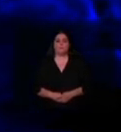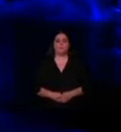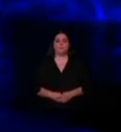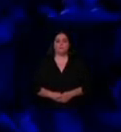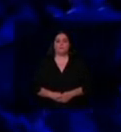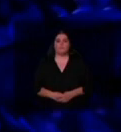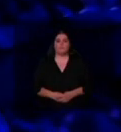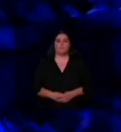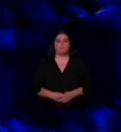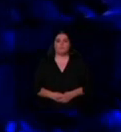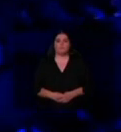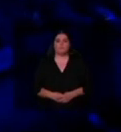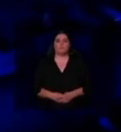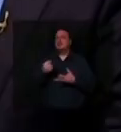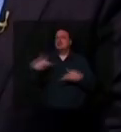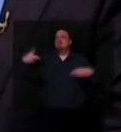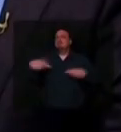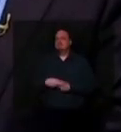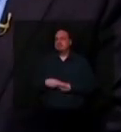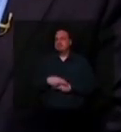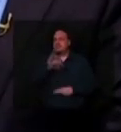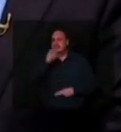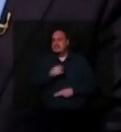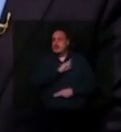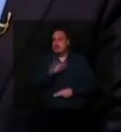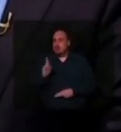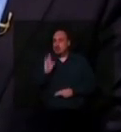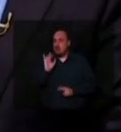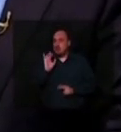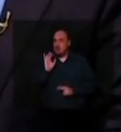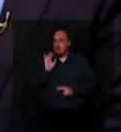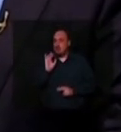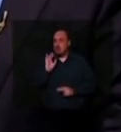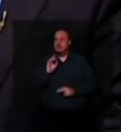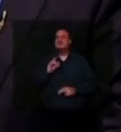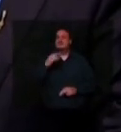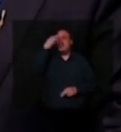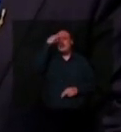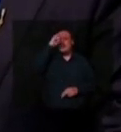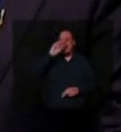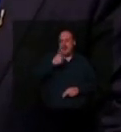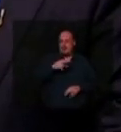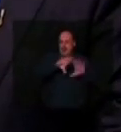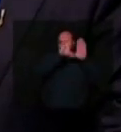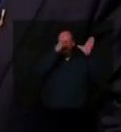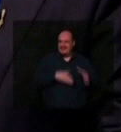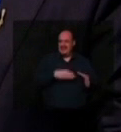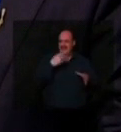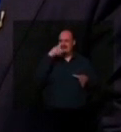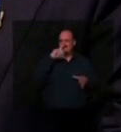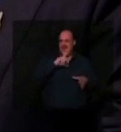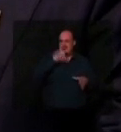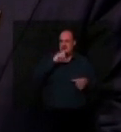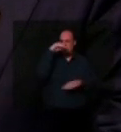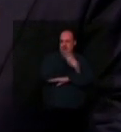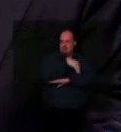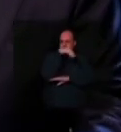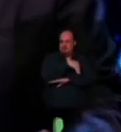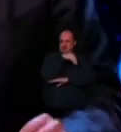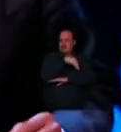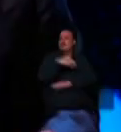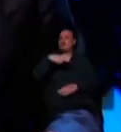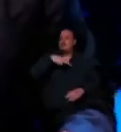último segundo, o sea, dentro del cuarto oscuro. Por lo que se sabe, sí, están cabeza a cabeza, como se dice